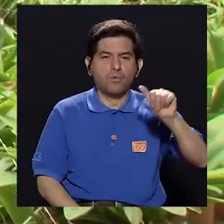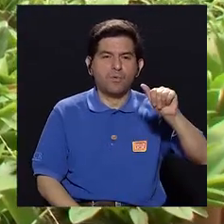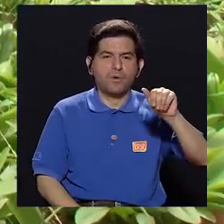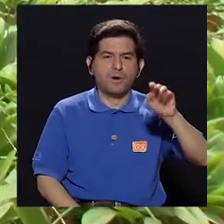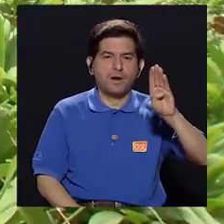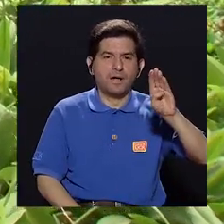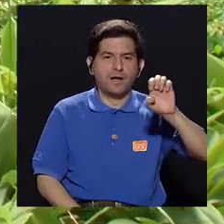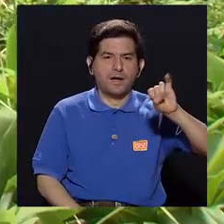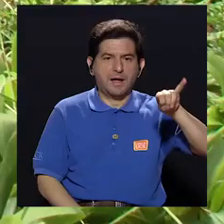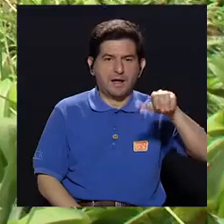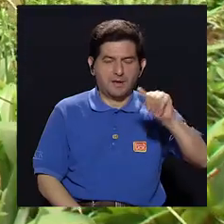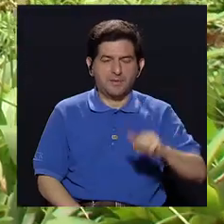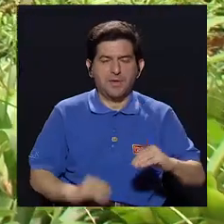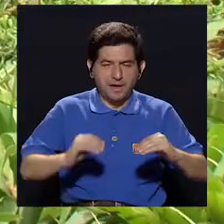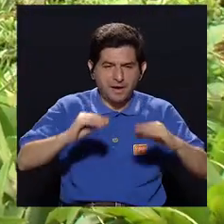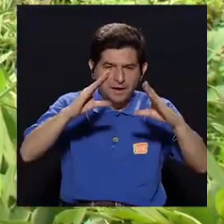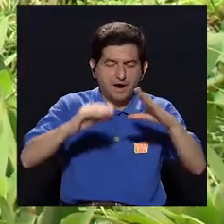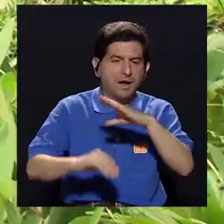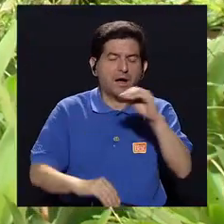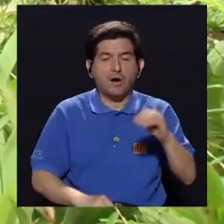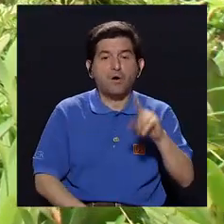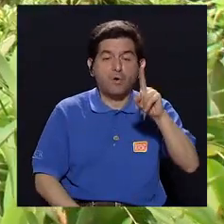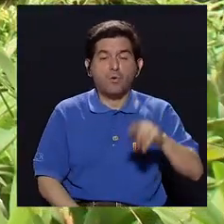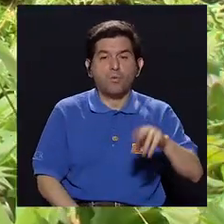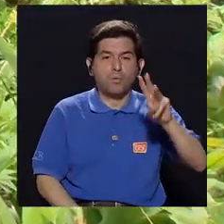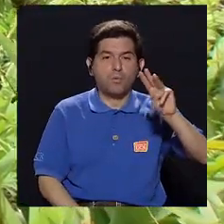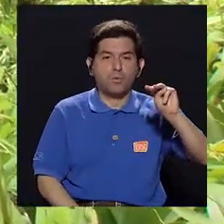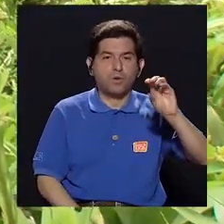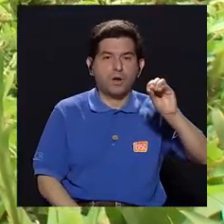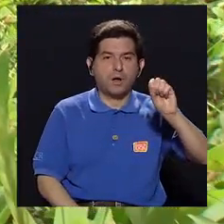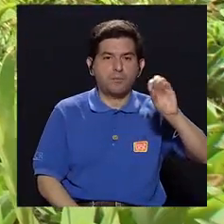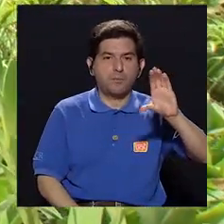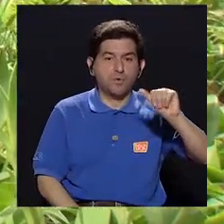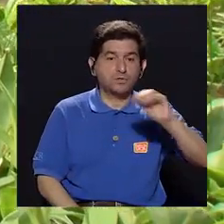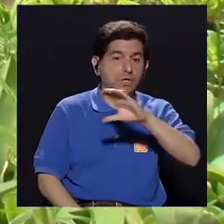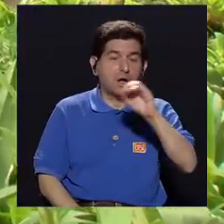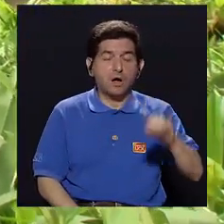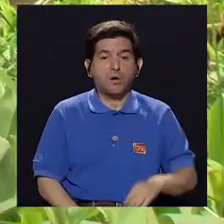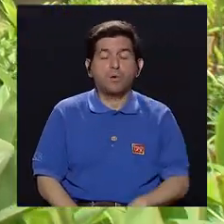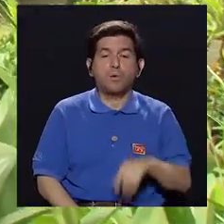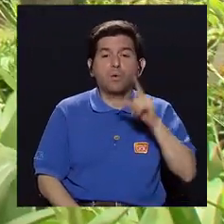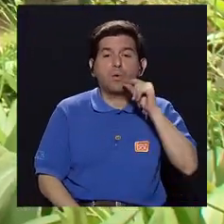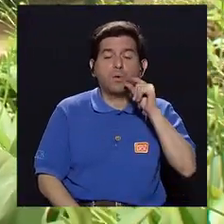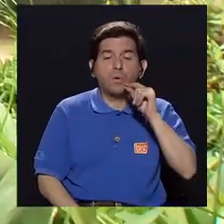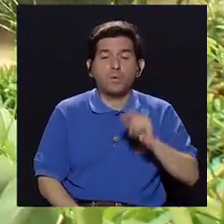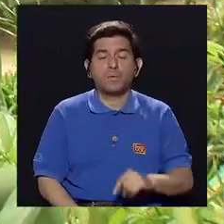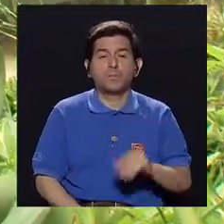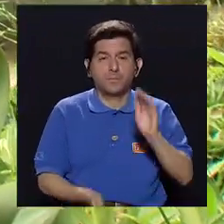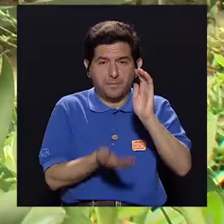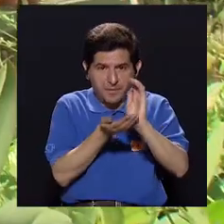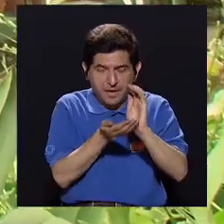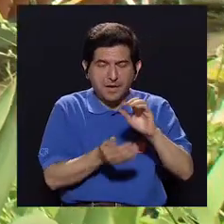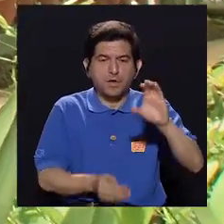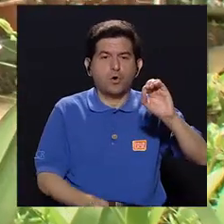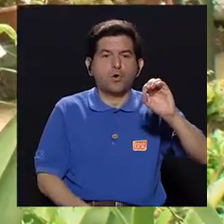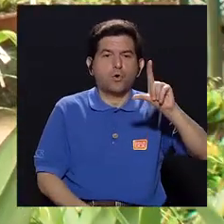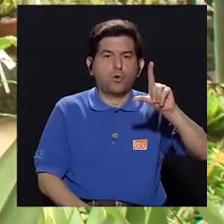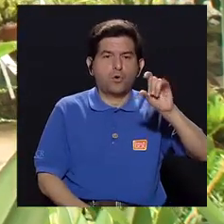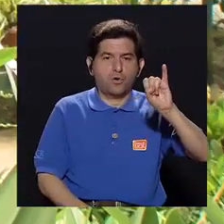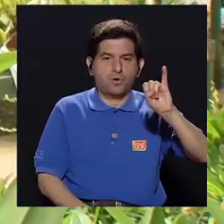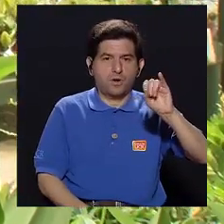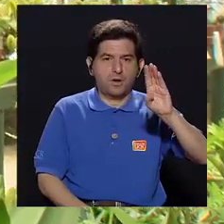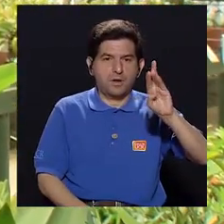mosca que prefiere las tardes frías o está buscando un colibrí Entonces como no sab es normalmente